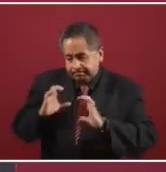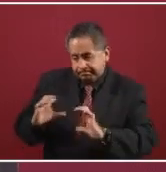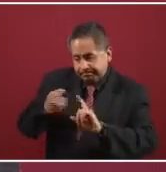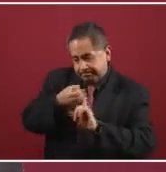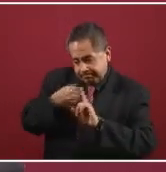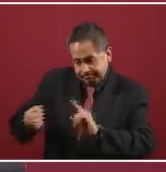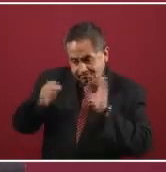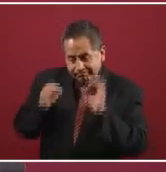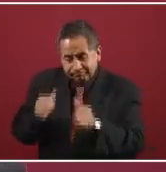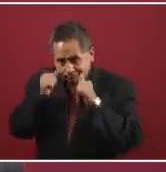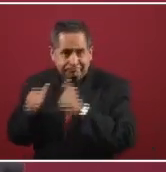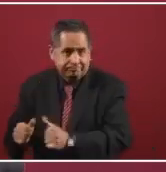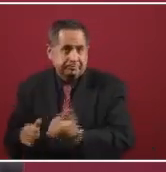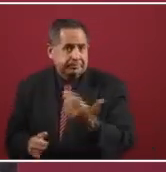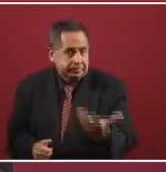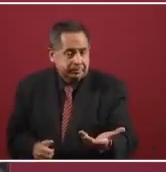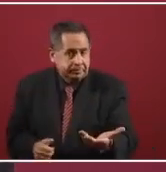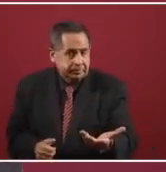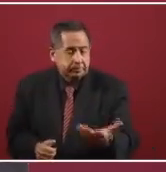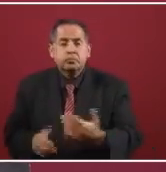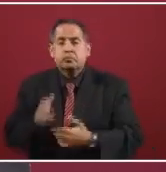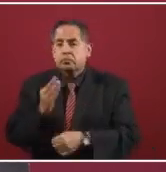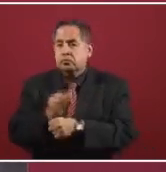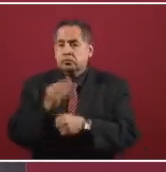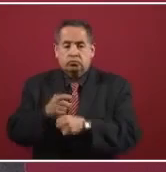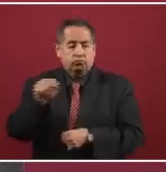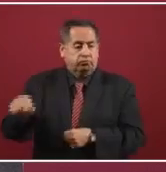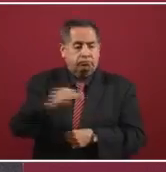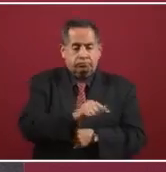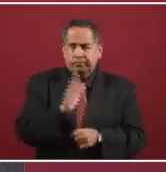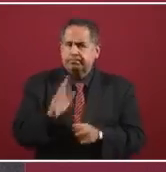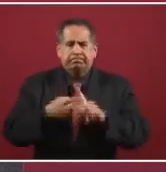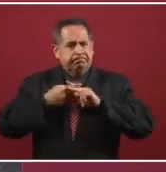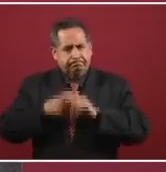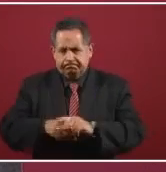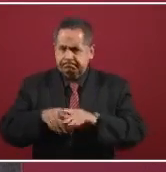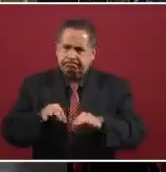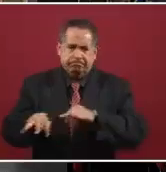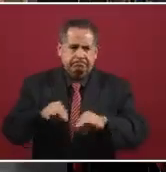Entonces, las diferentes dependencias están haciendo su trabajo.